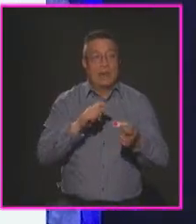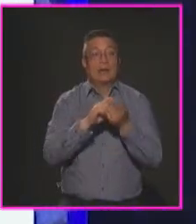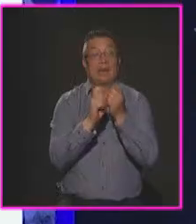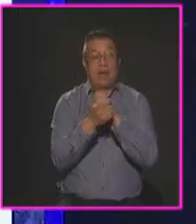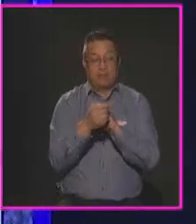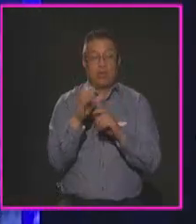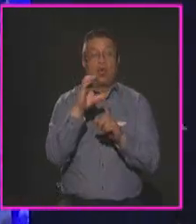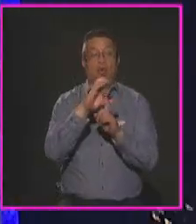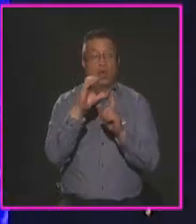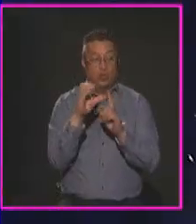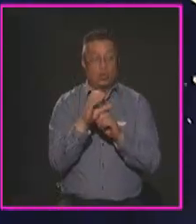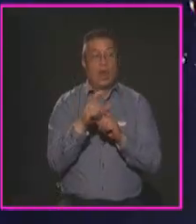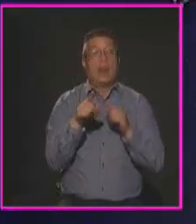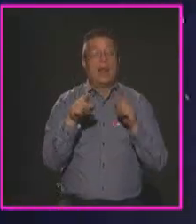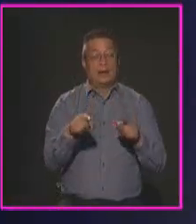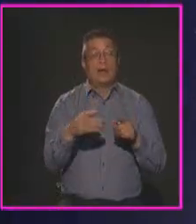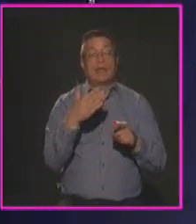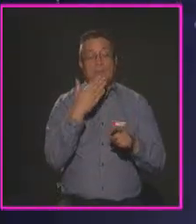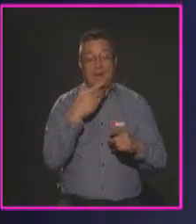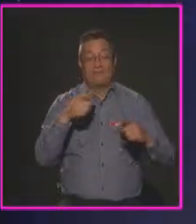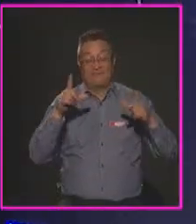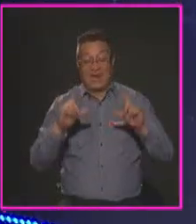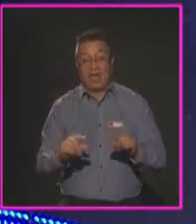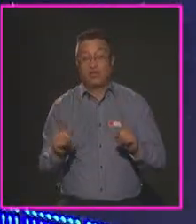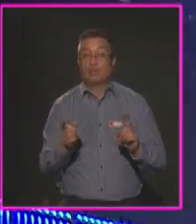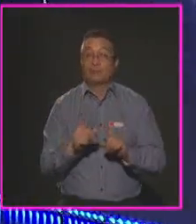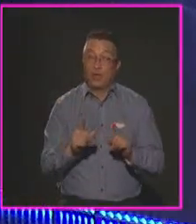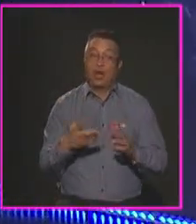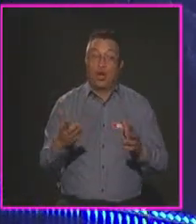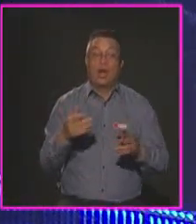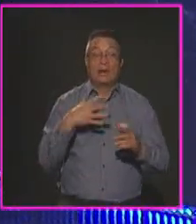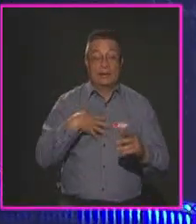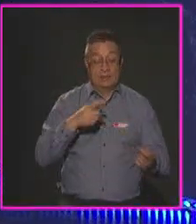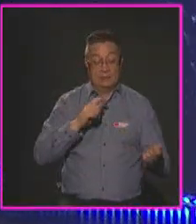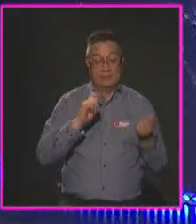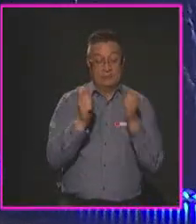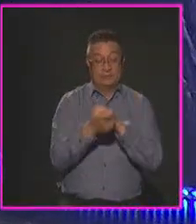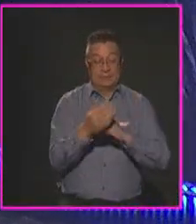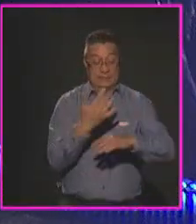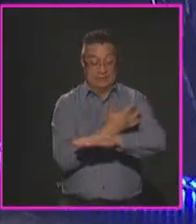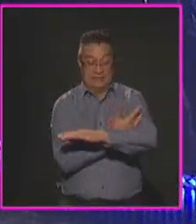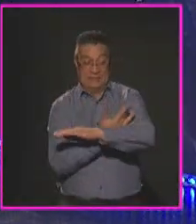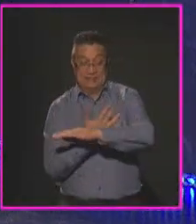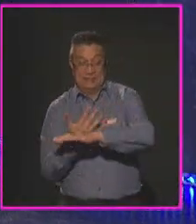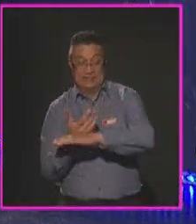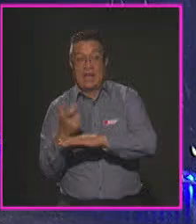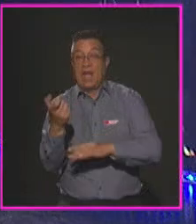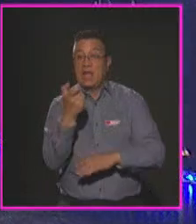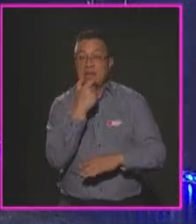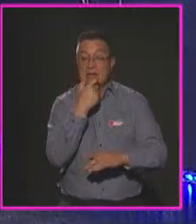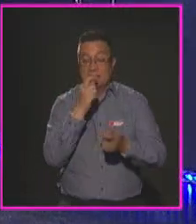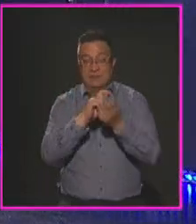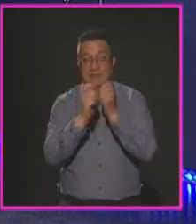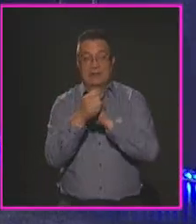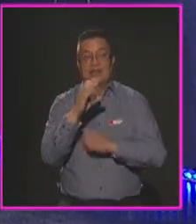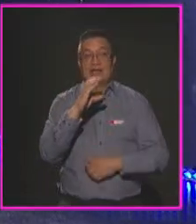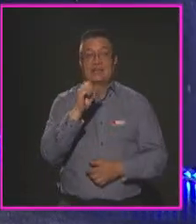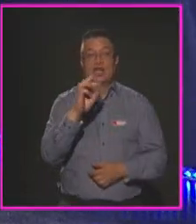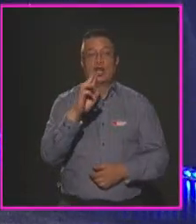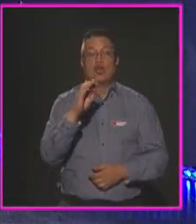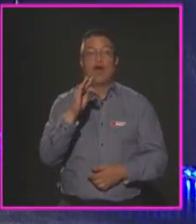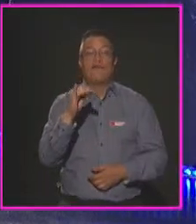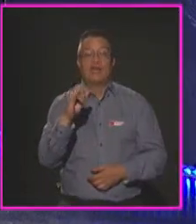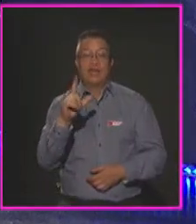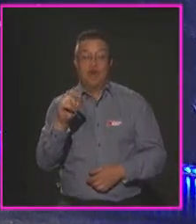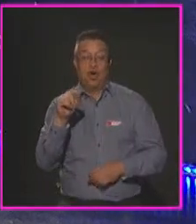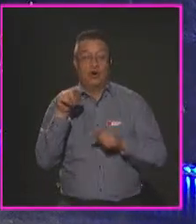Y esto del cambio cultural no es barato. Entonces, por ejemplo, si alguien quiere transformar su jardín en jardín inglés a jardín xerófito,